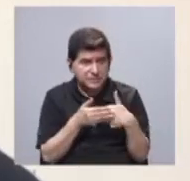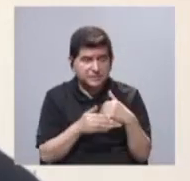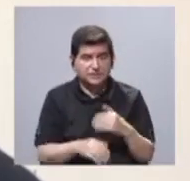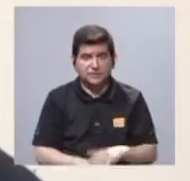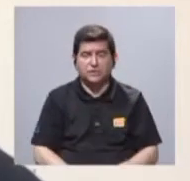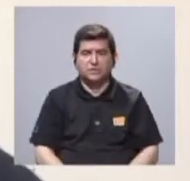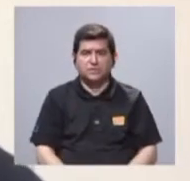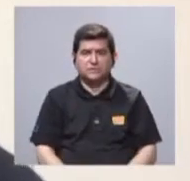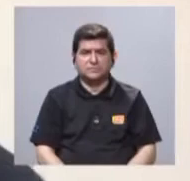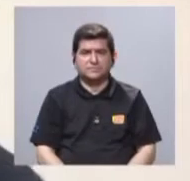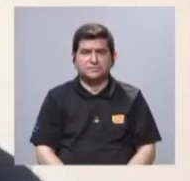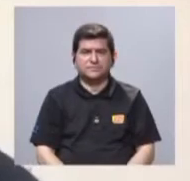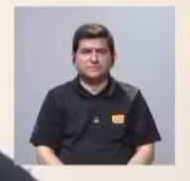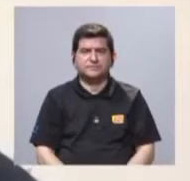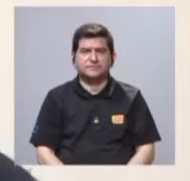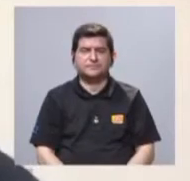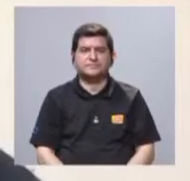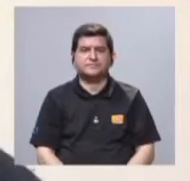que era